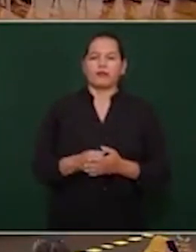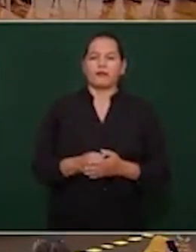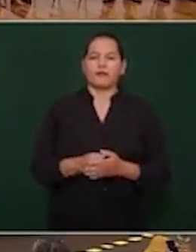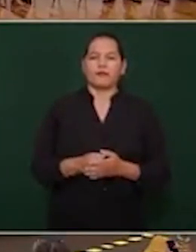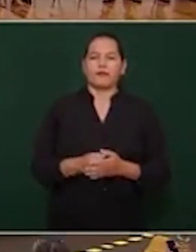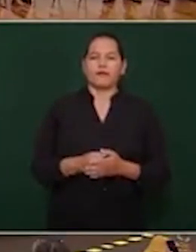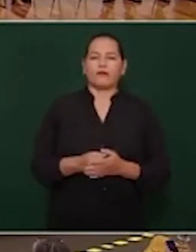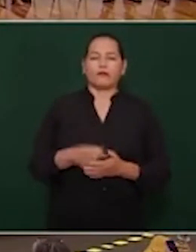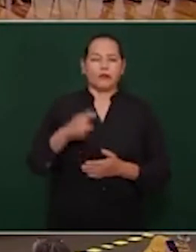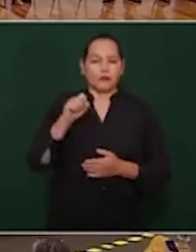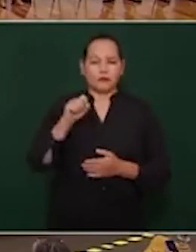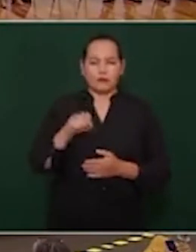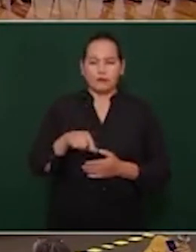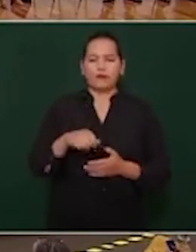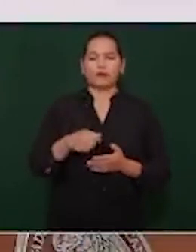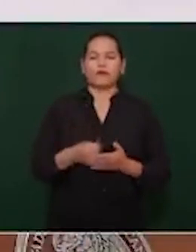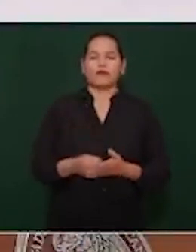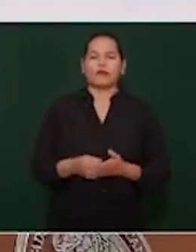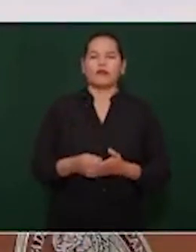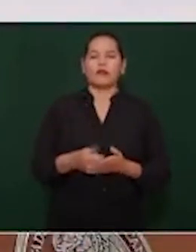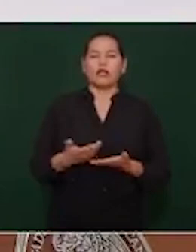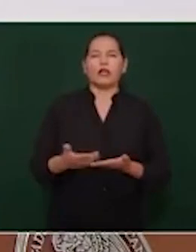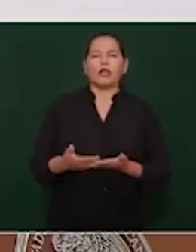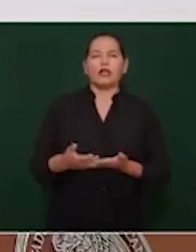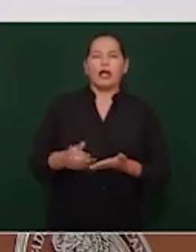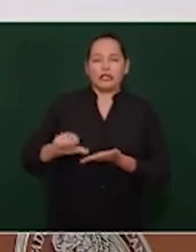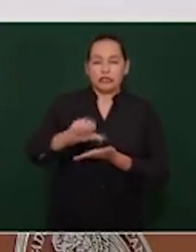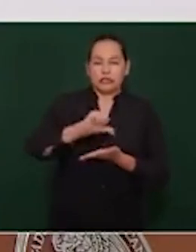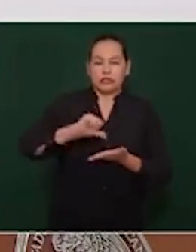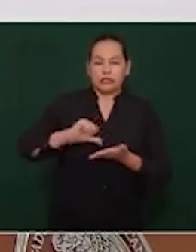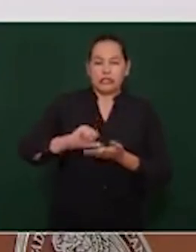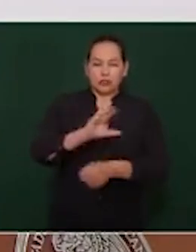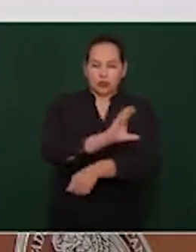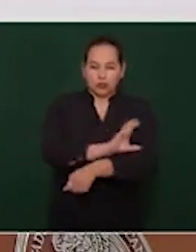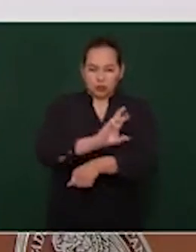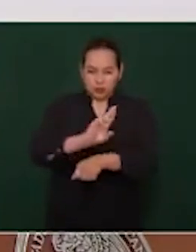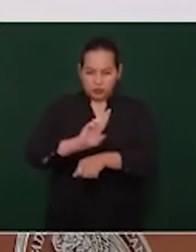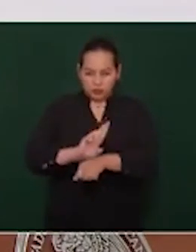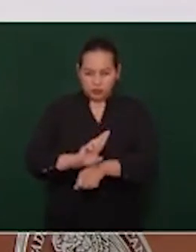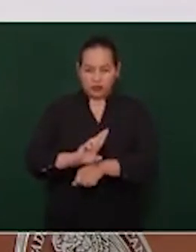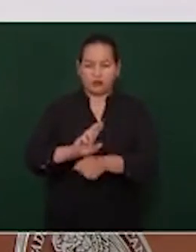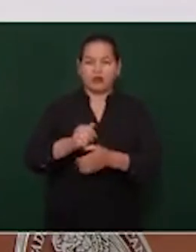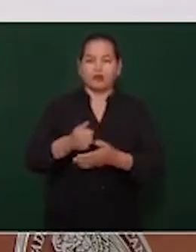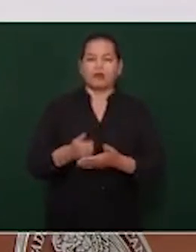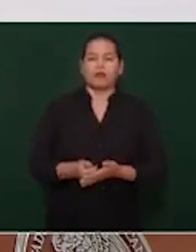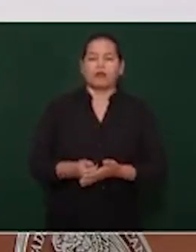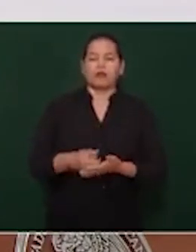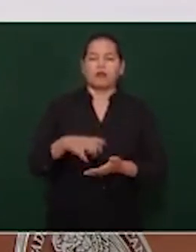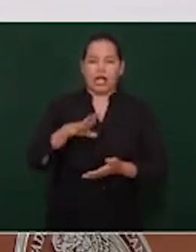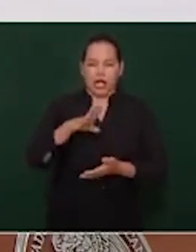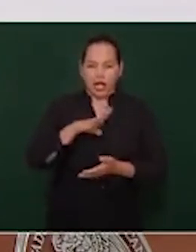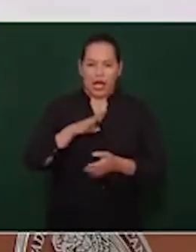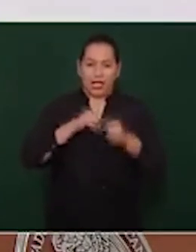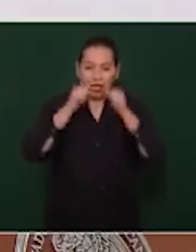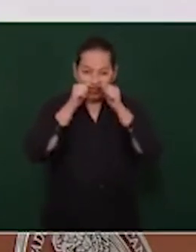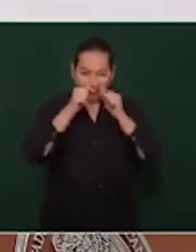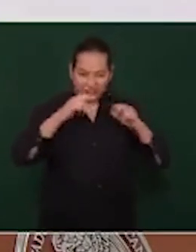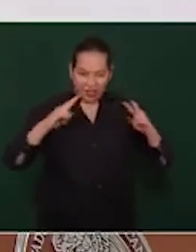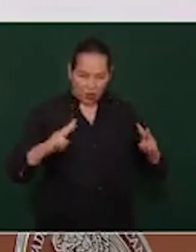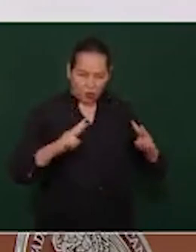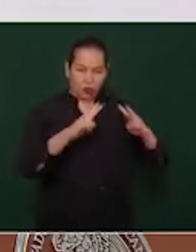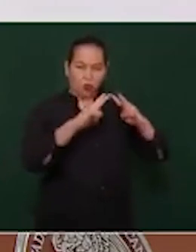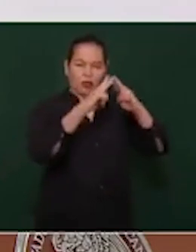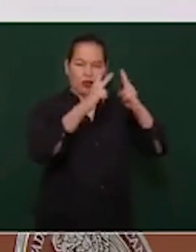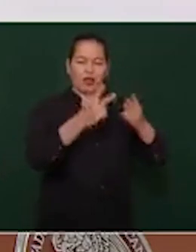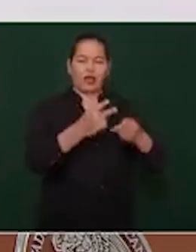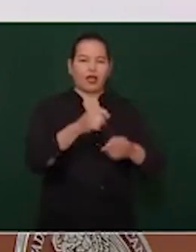a través del centro coordinador que tenemos de la atención al volcán,